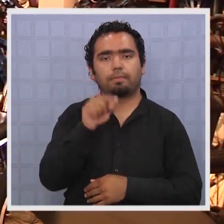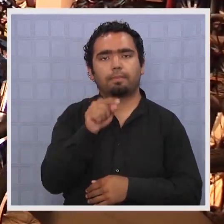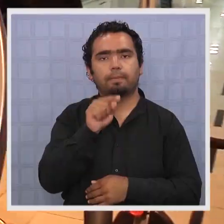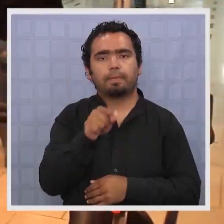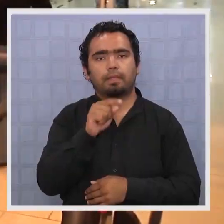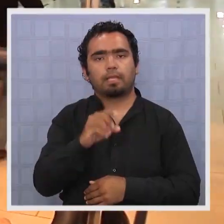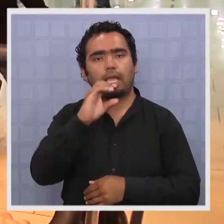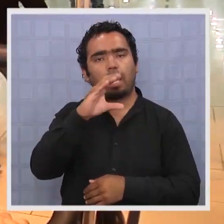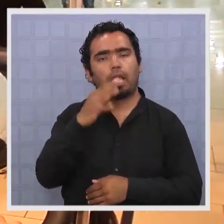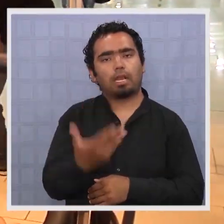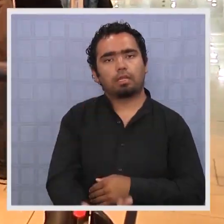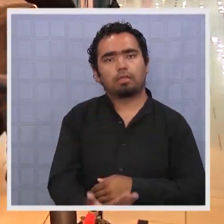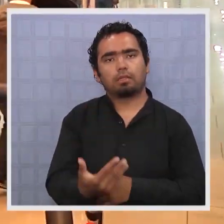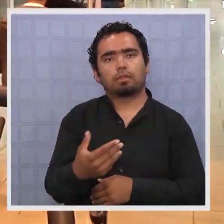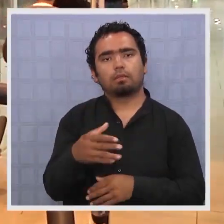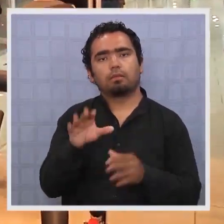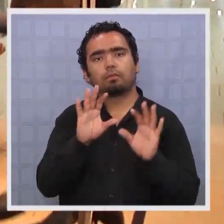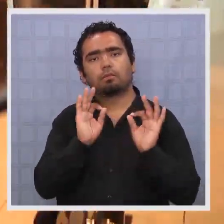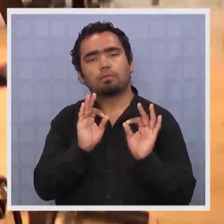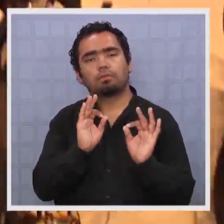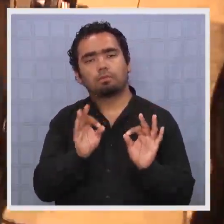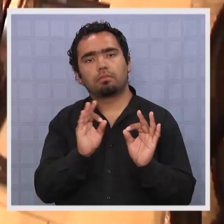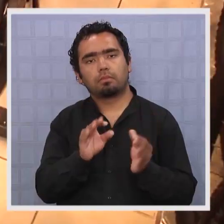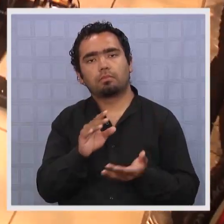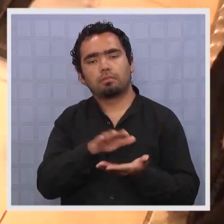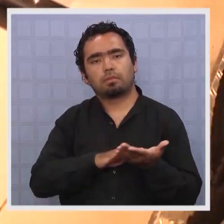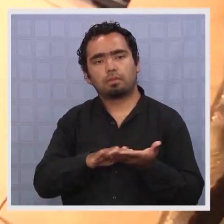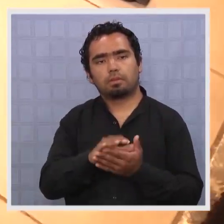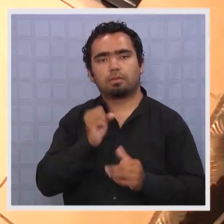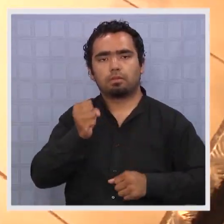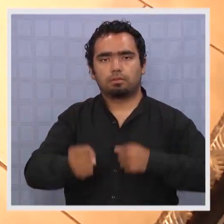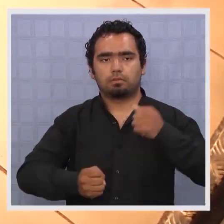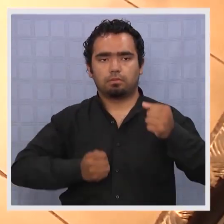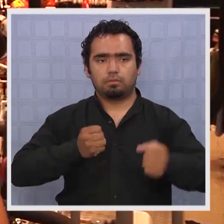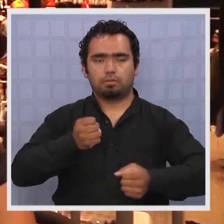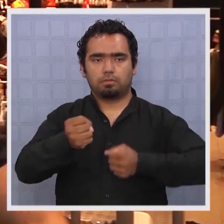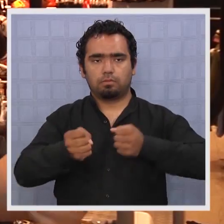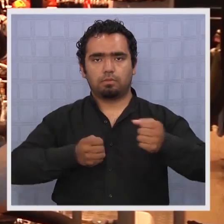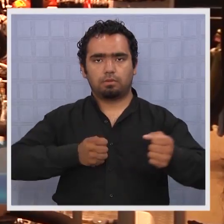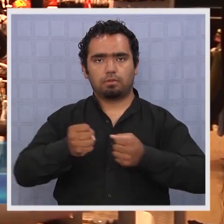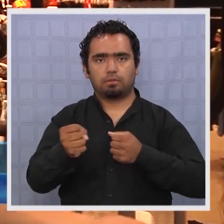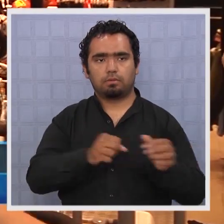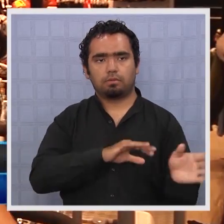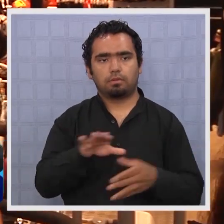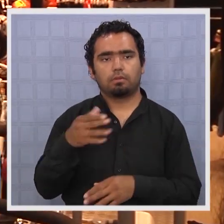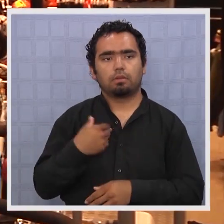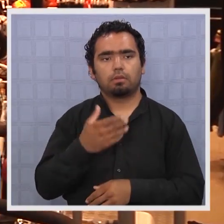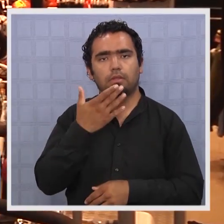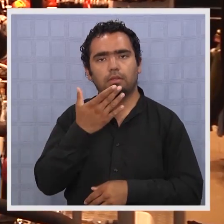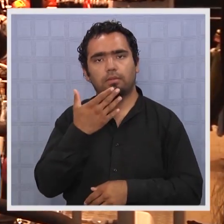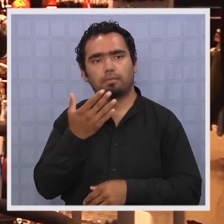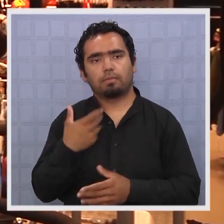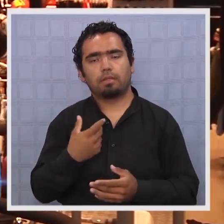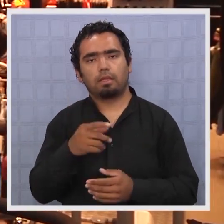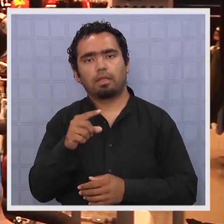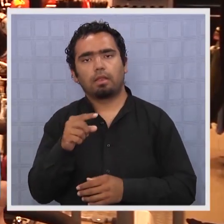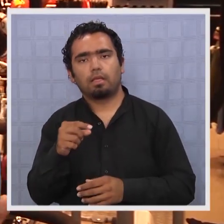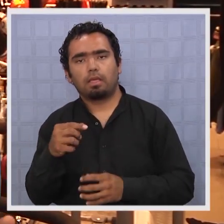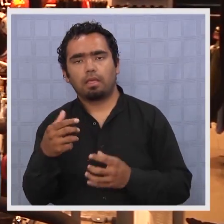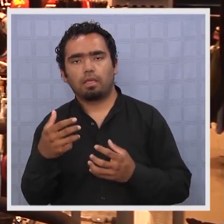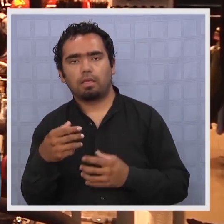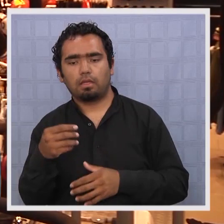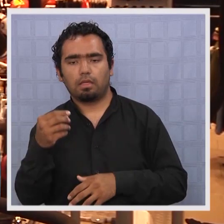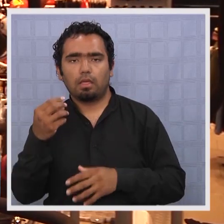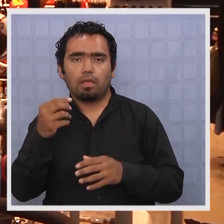características son por ejemplo la la spinning Cuánto pesa el disco el el material después para los repuestos de la de los